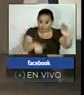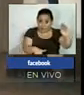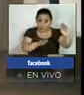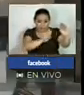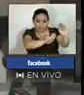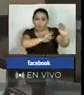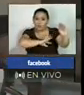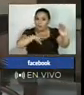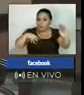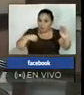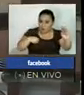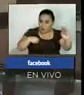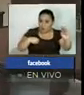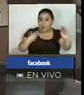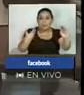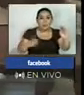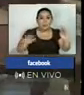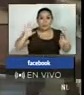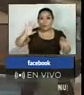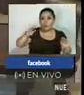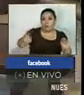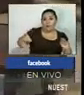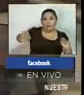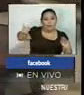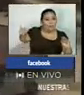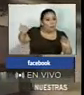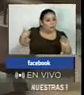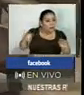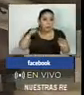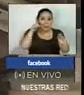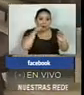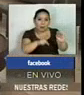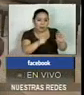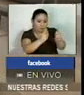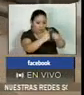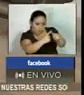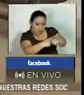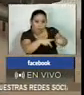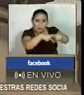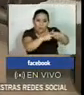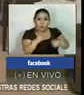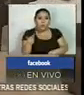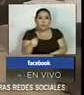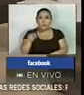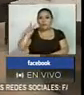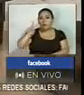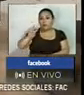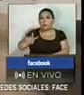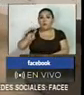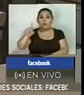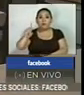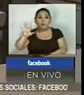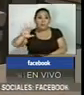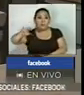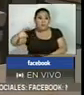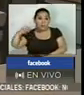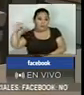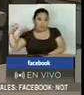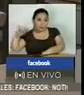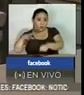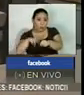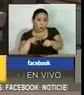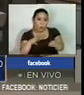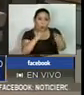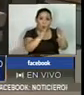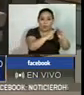familias. A lo largo de sus cinco años de mandato, el lugar fue remodelado por un monto de 215 mil dólares y de manera